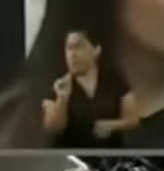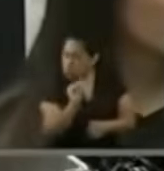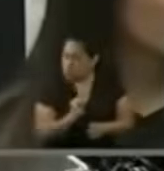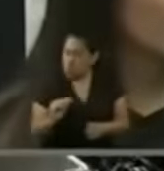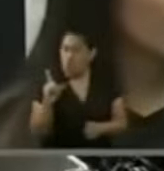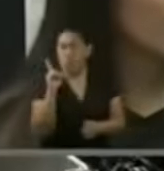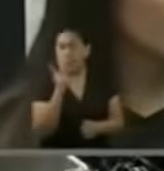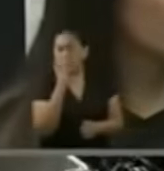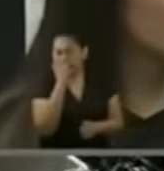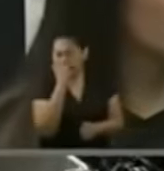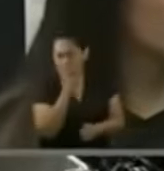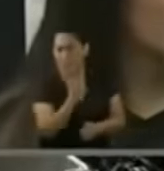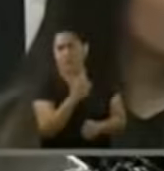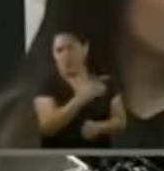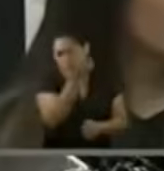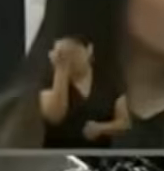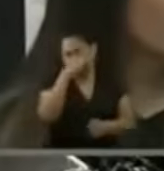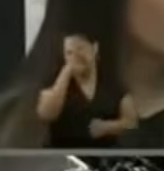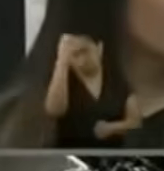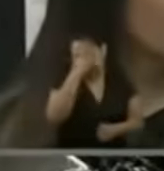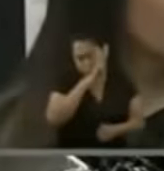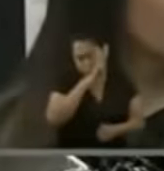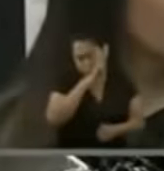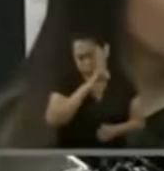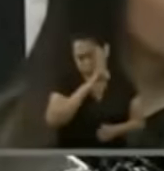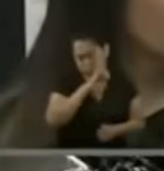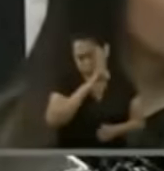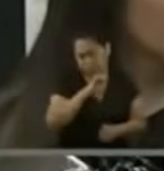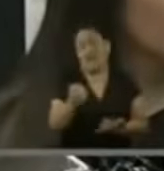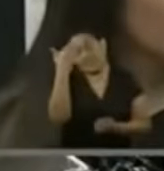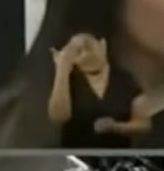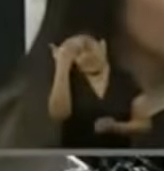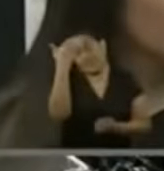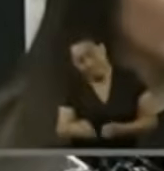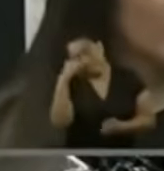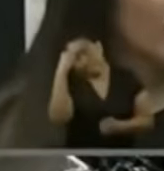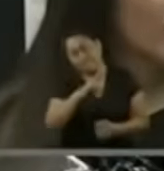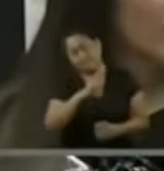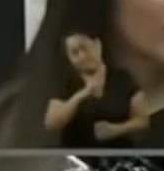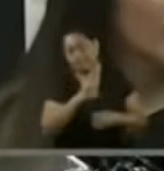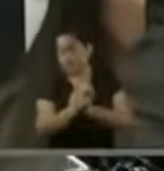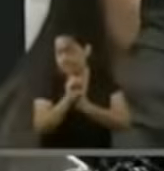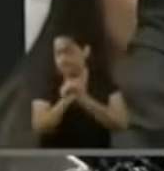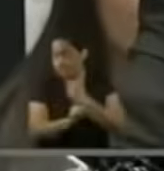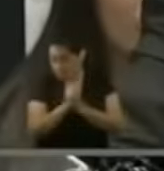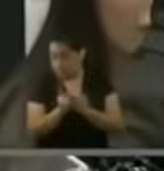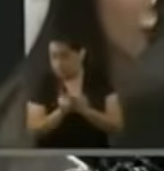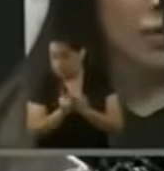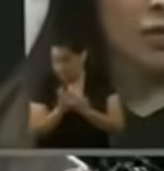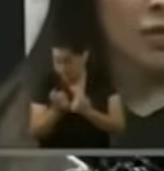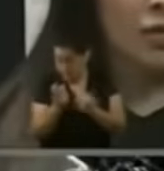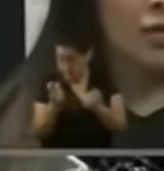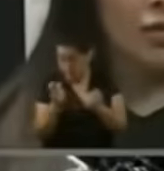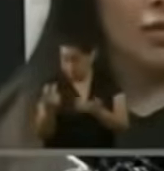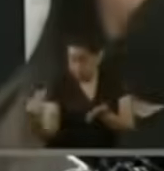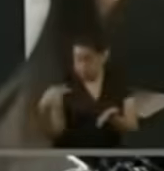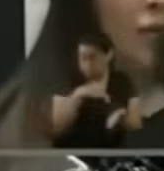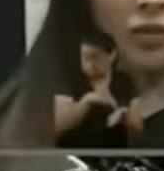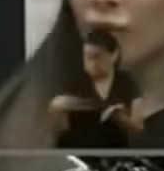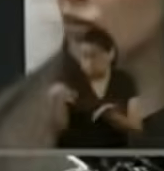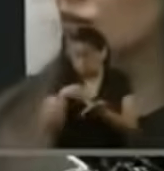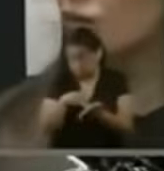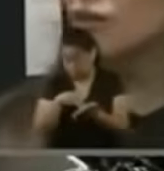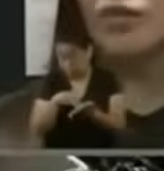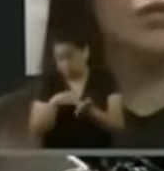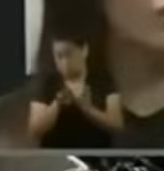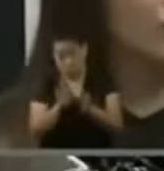37 legisladores, diputados federales, más los senadores que tiene como él. Así que no le podemos pedir